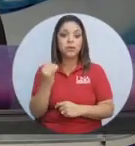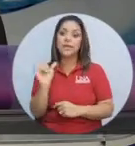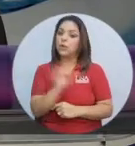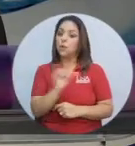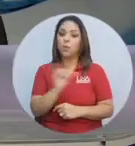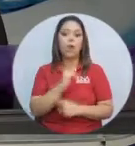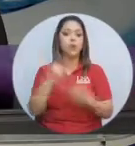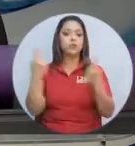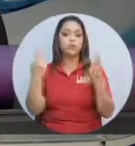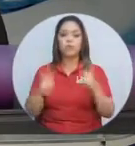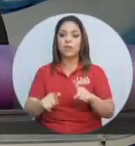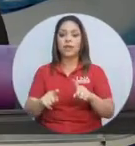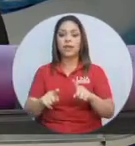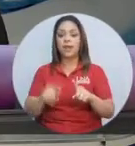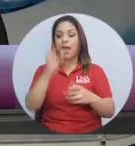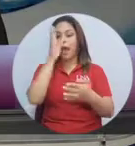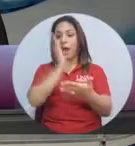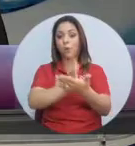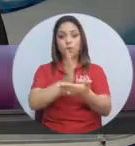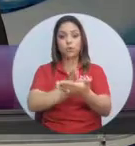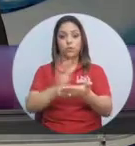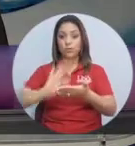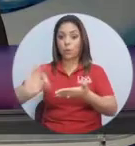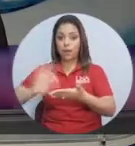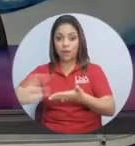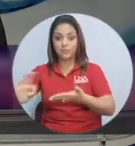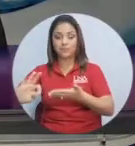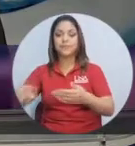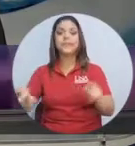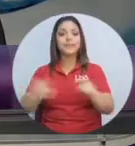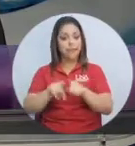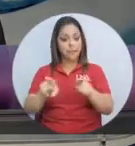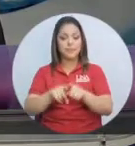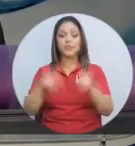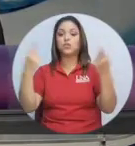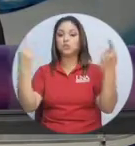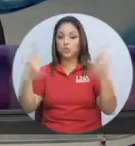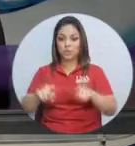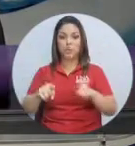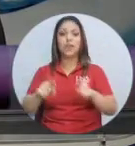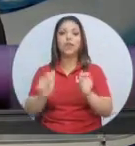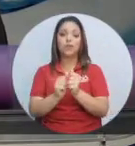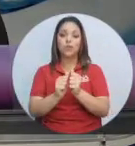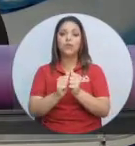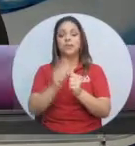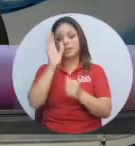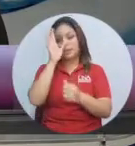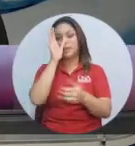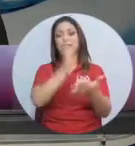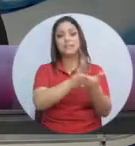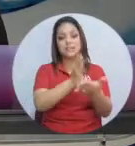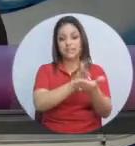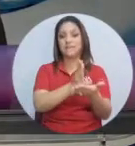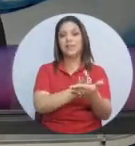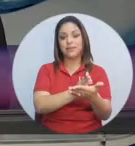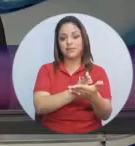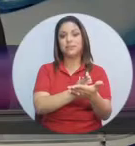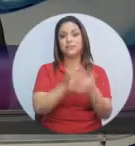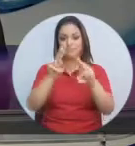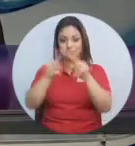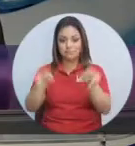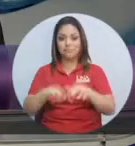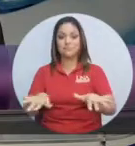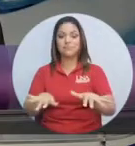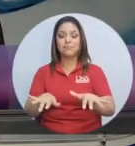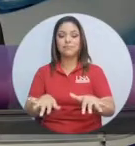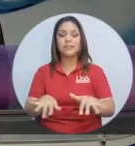mismo que sucede con el acoso escolar, también sucede con el ciberbullying. Y yo creería que